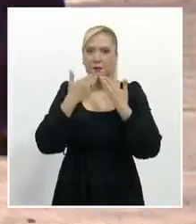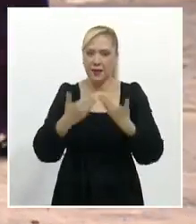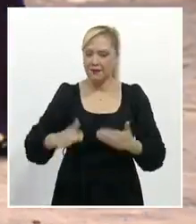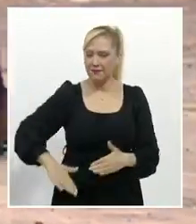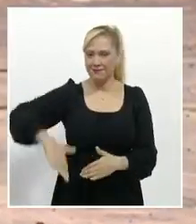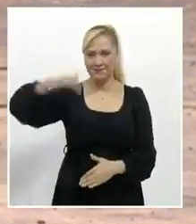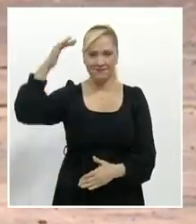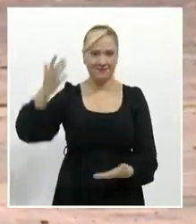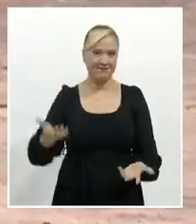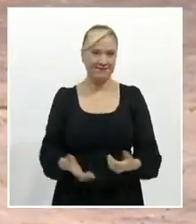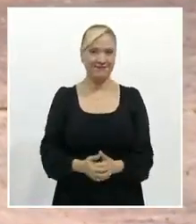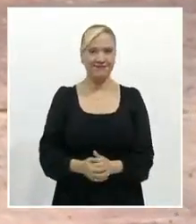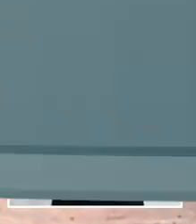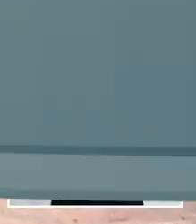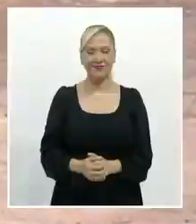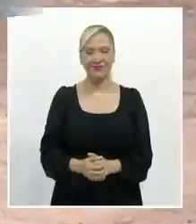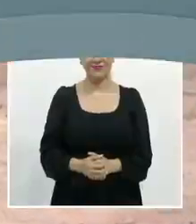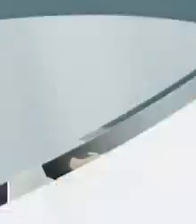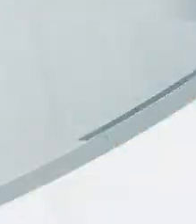adecuada.